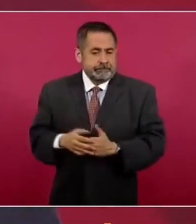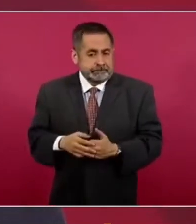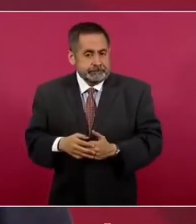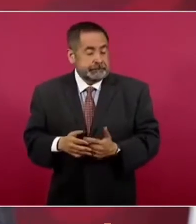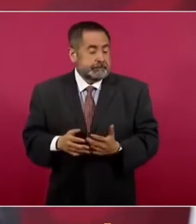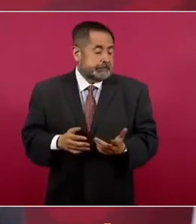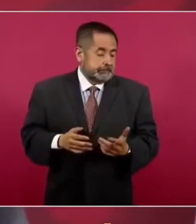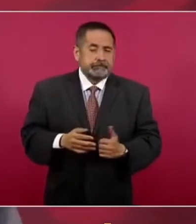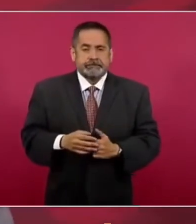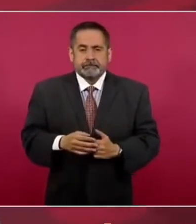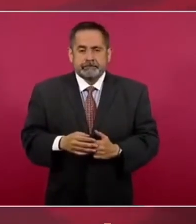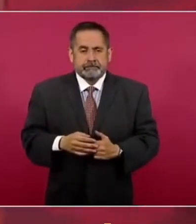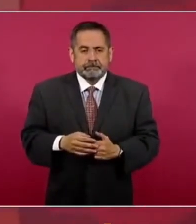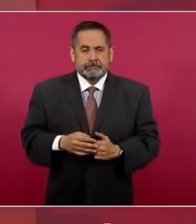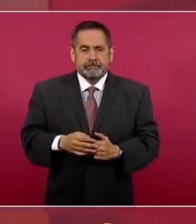tienen